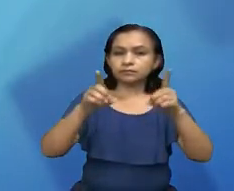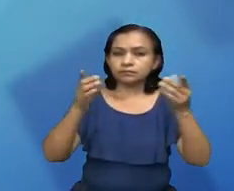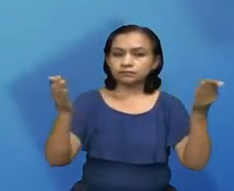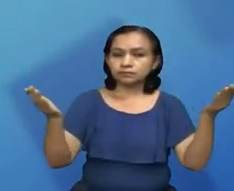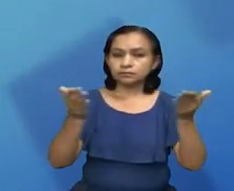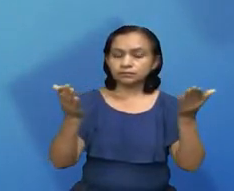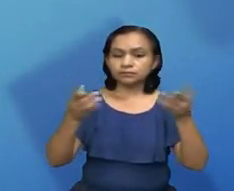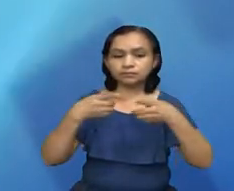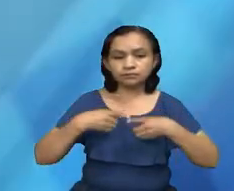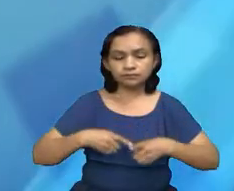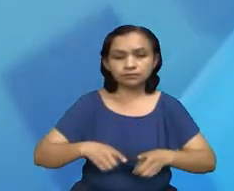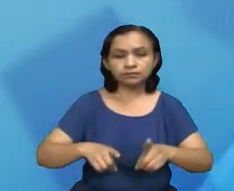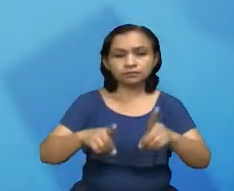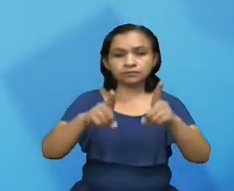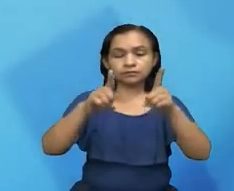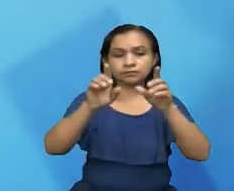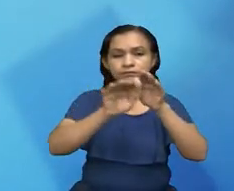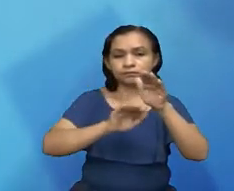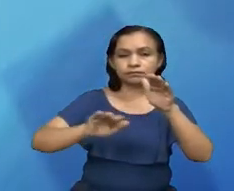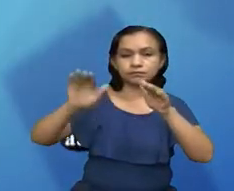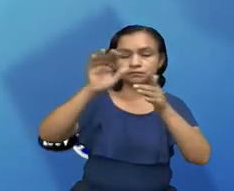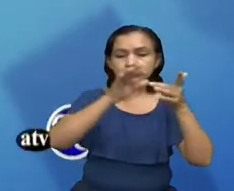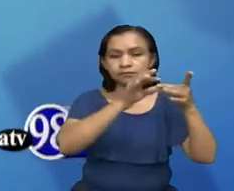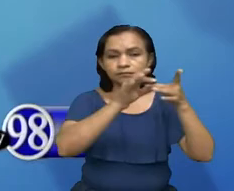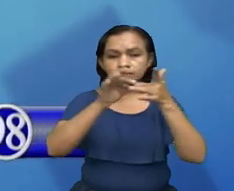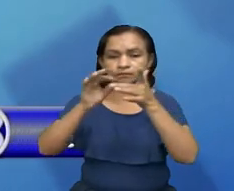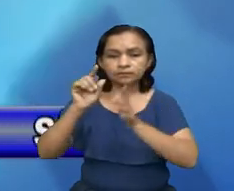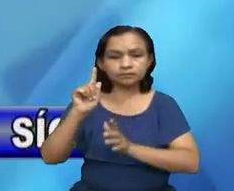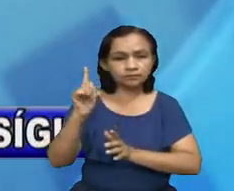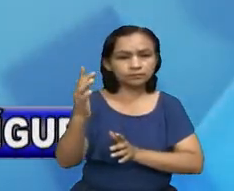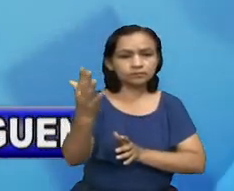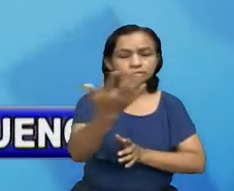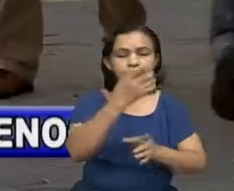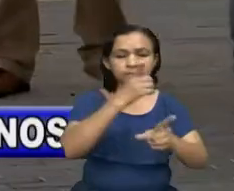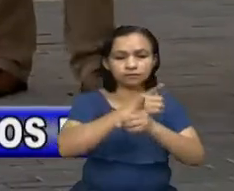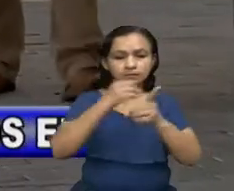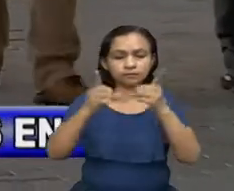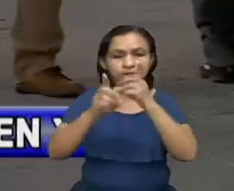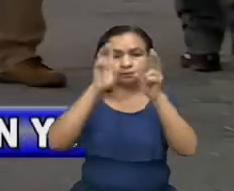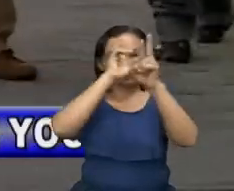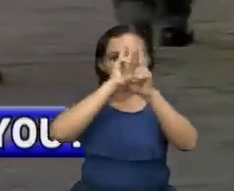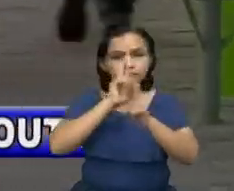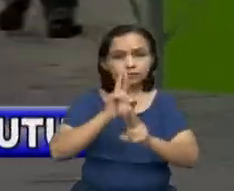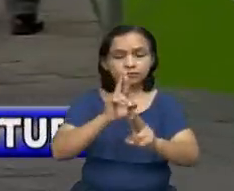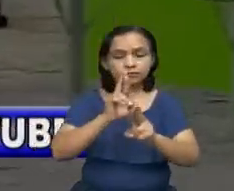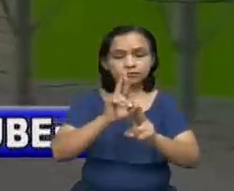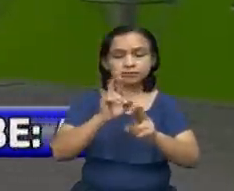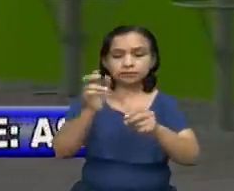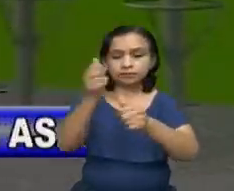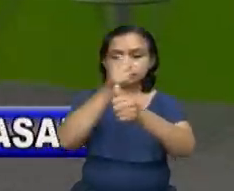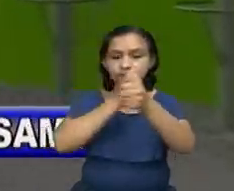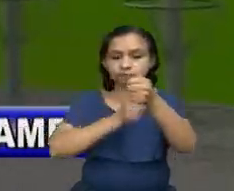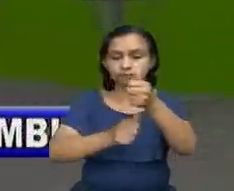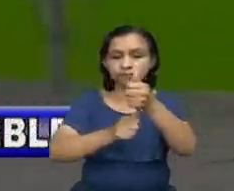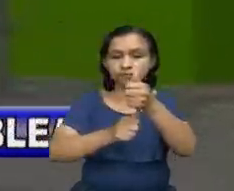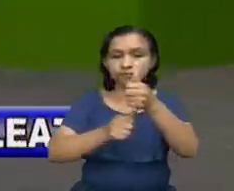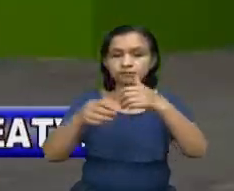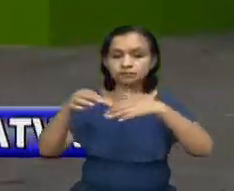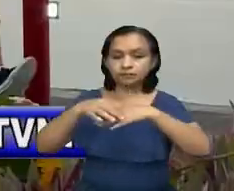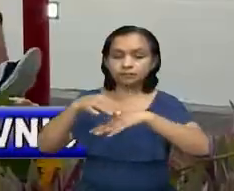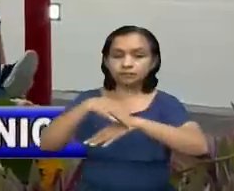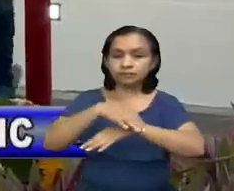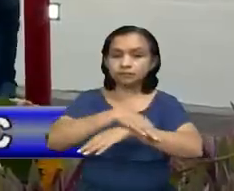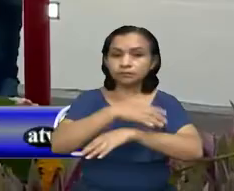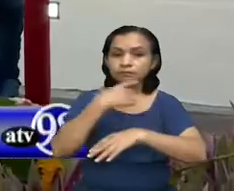con dignidad en alto y todos merecemos respeto. La vicepresidenta destacó que los